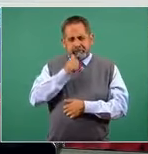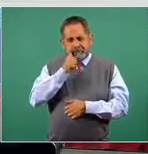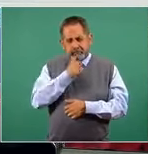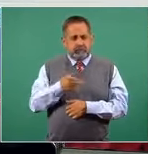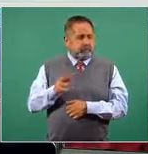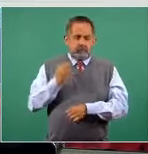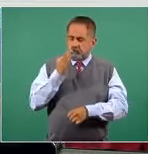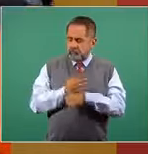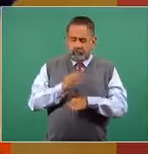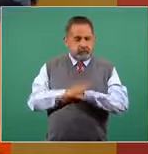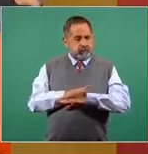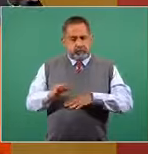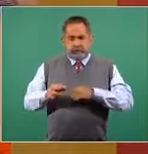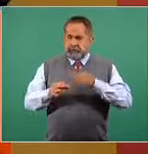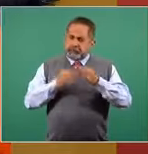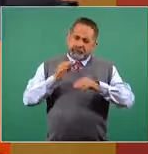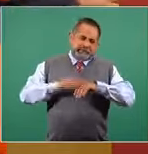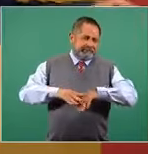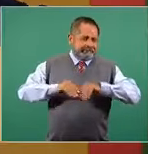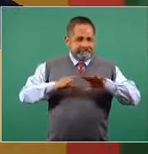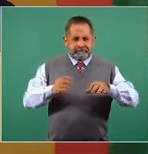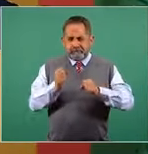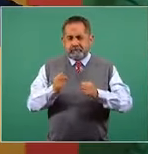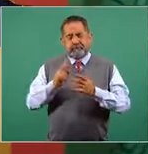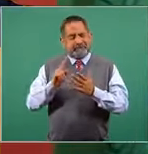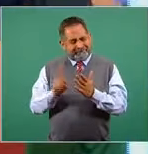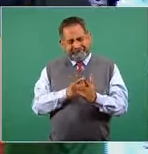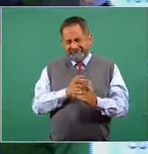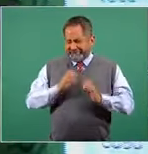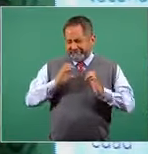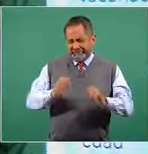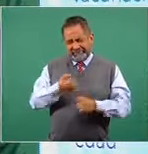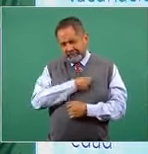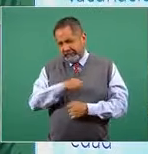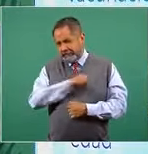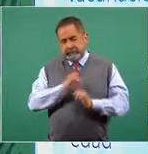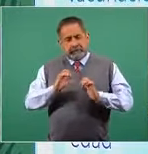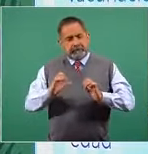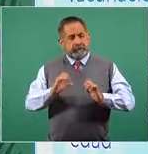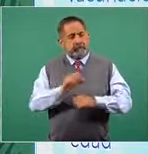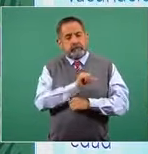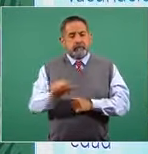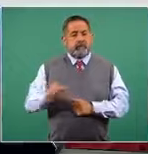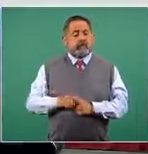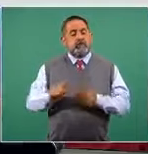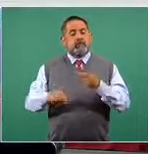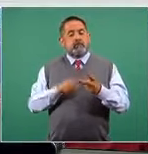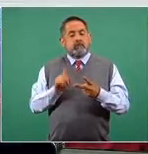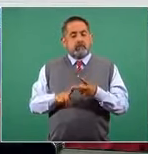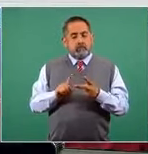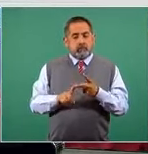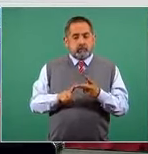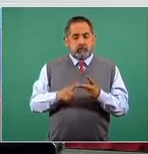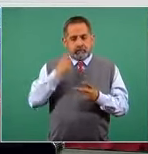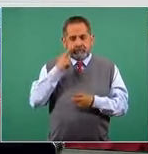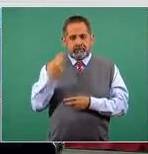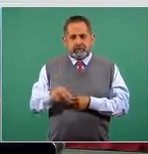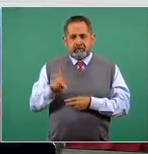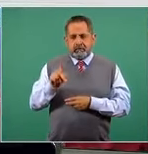es una campaña intensiva de recuperación de cobertura. Y hay una actividad que se llama actividad de puesta al